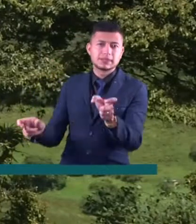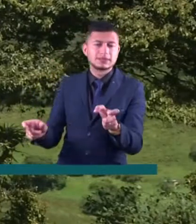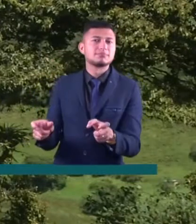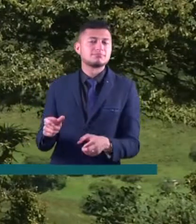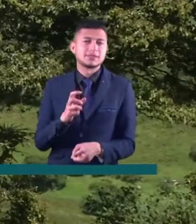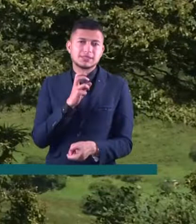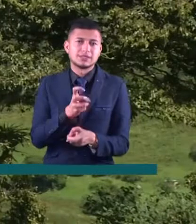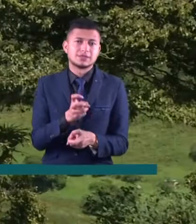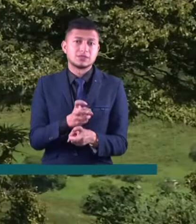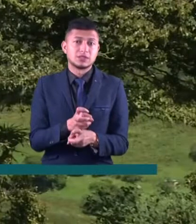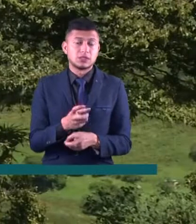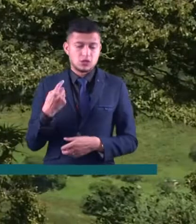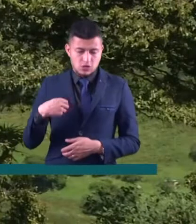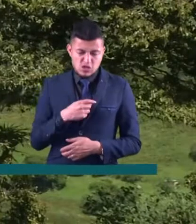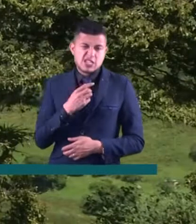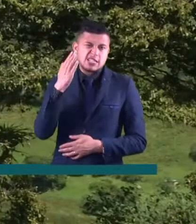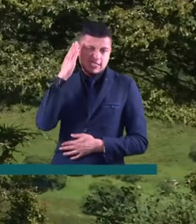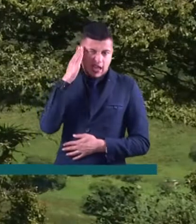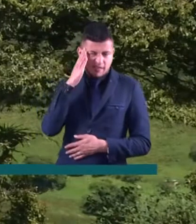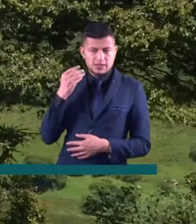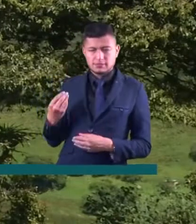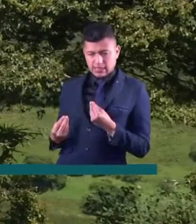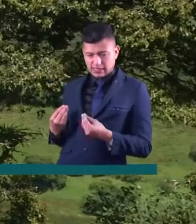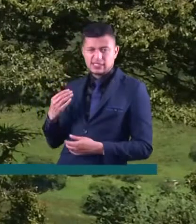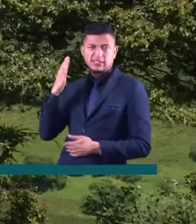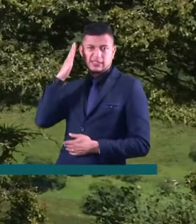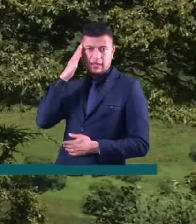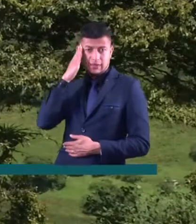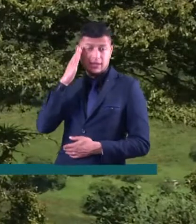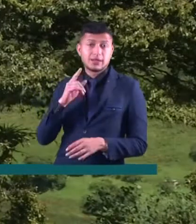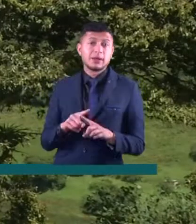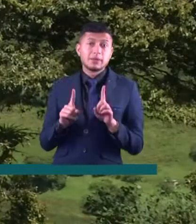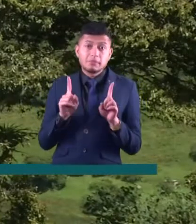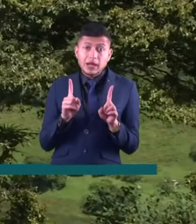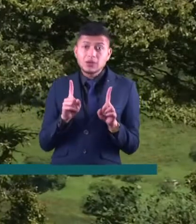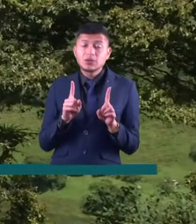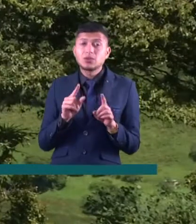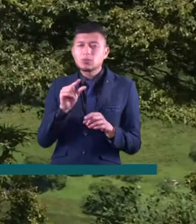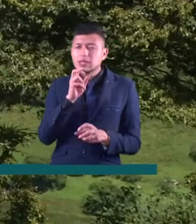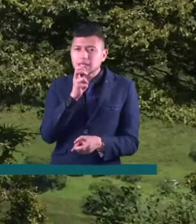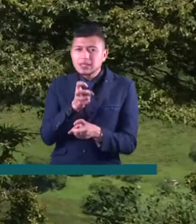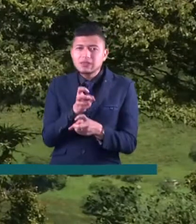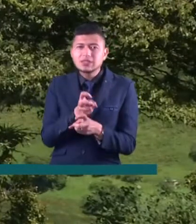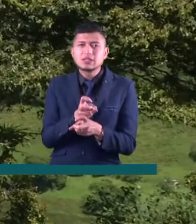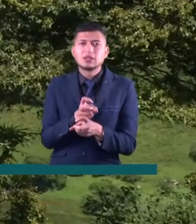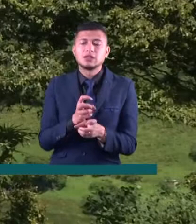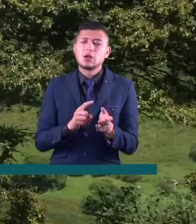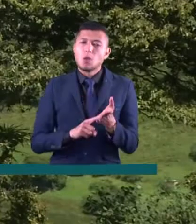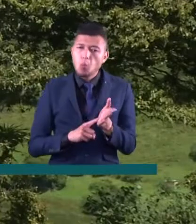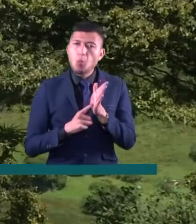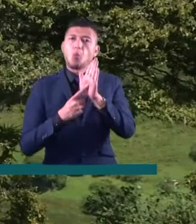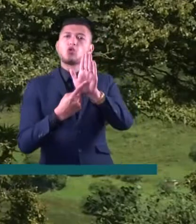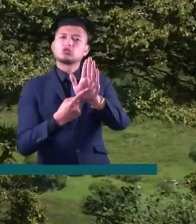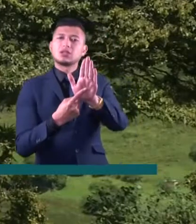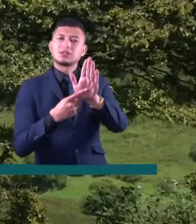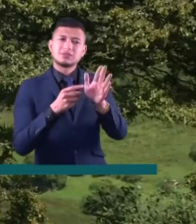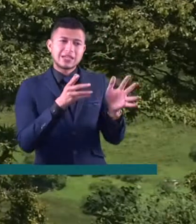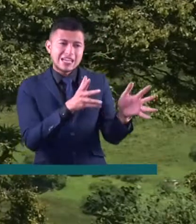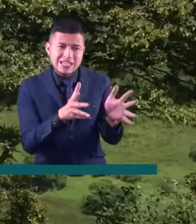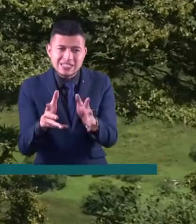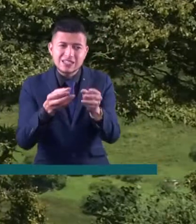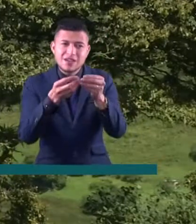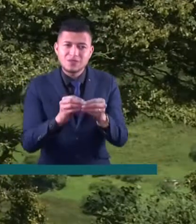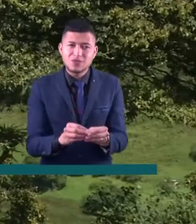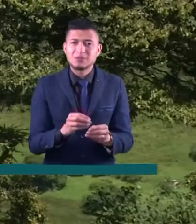demás personas. Pues lo sabemos, empíricamente lo sabemos hacer, pero nos ha quedado un poco difícil como mostrarles,